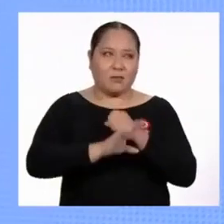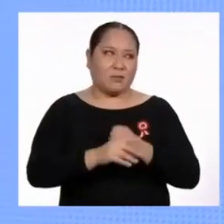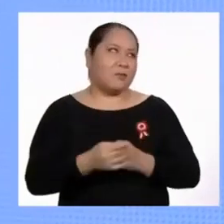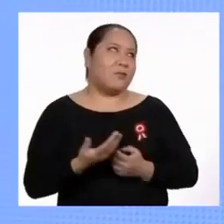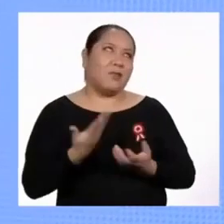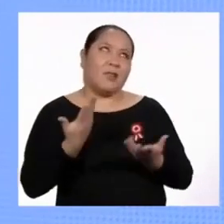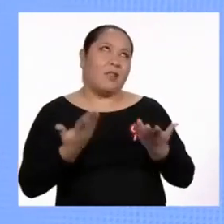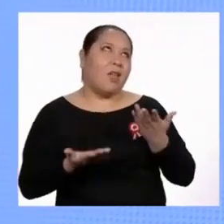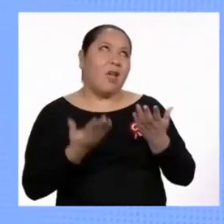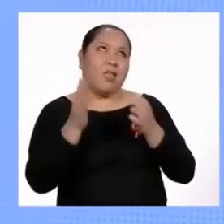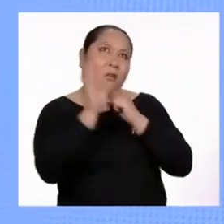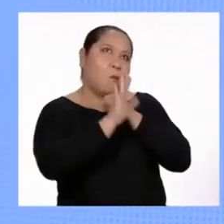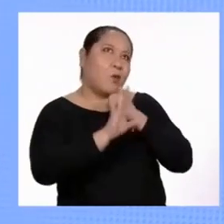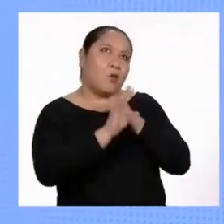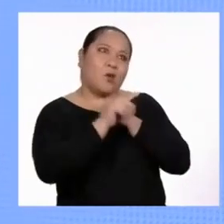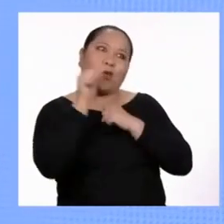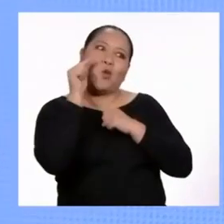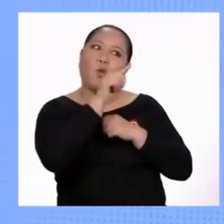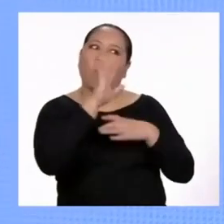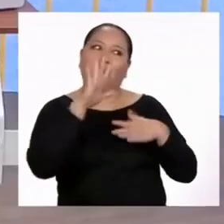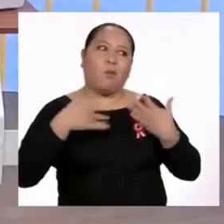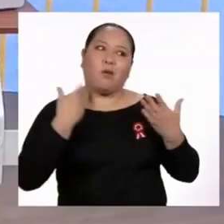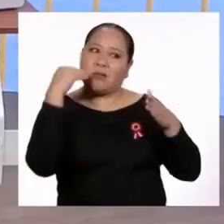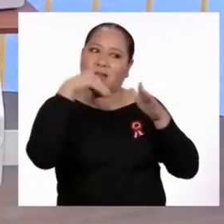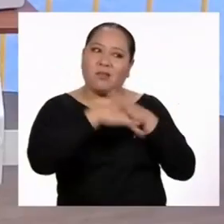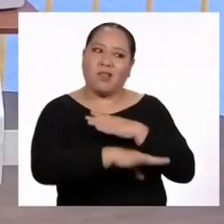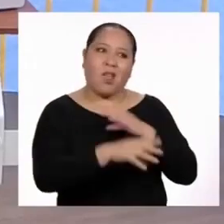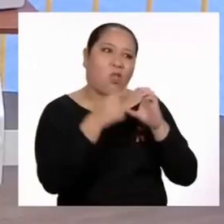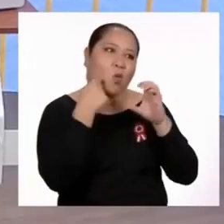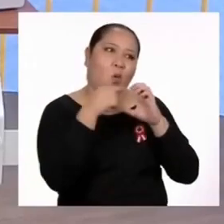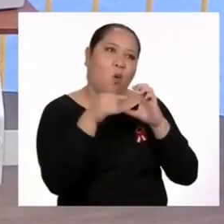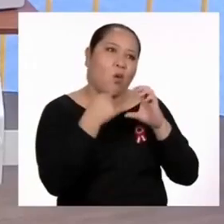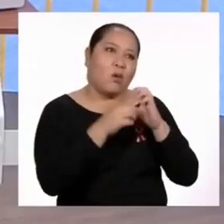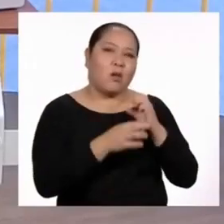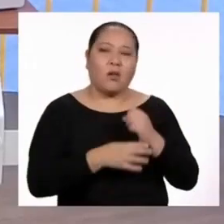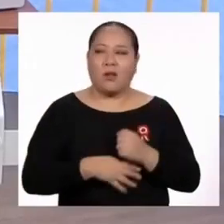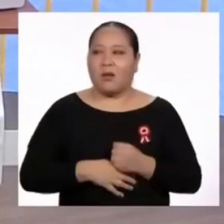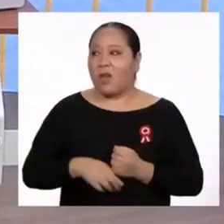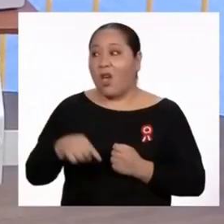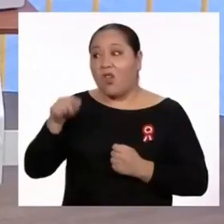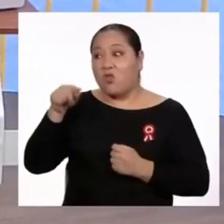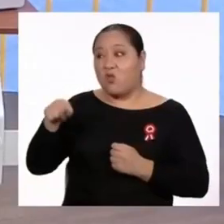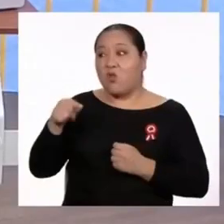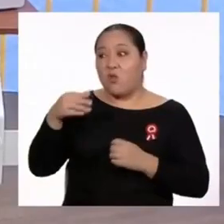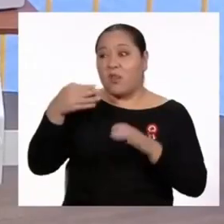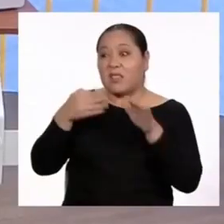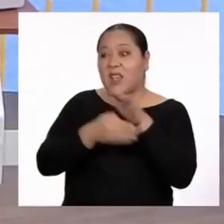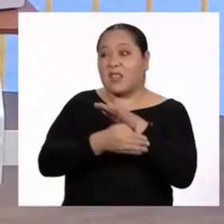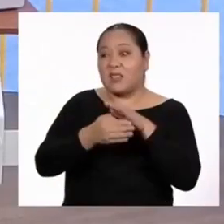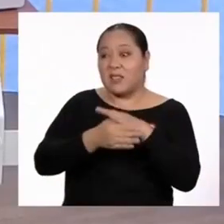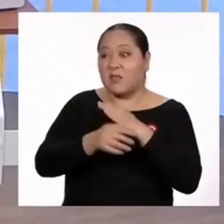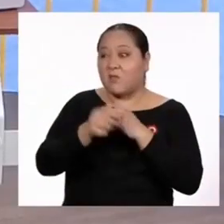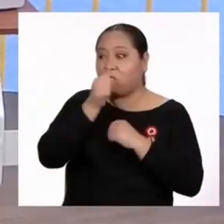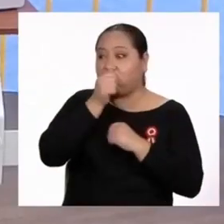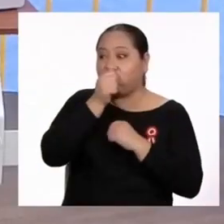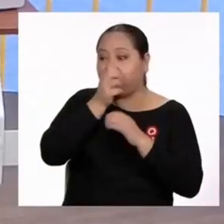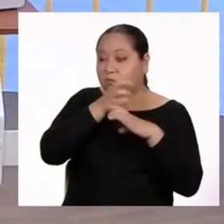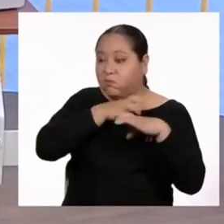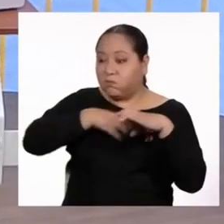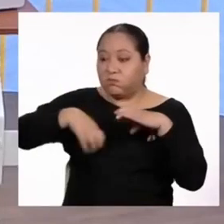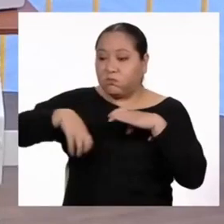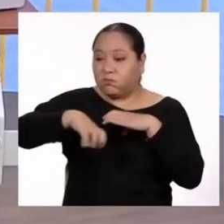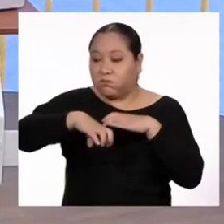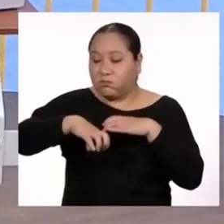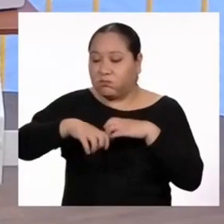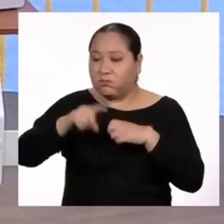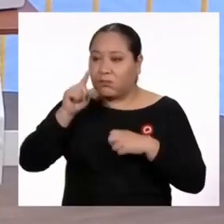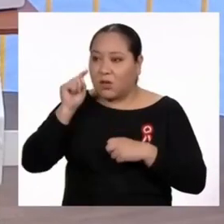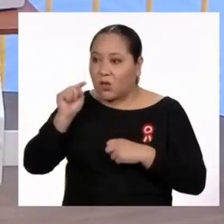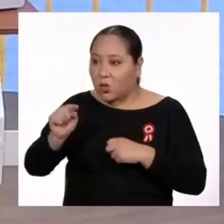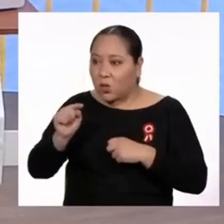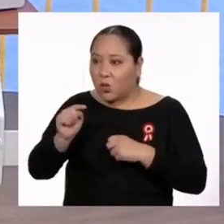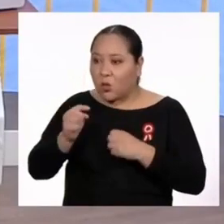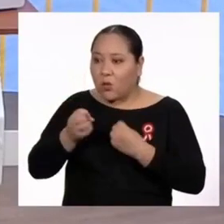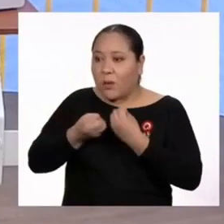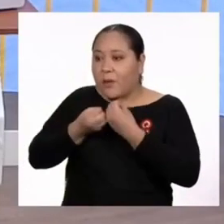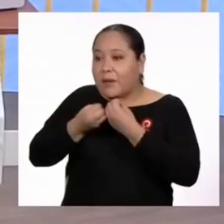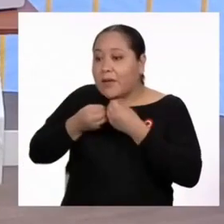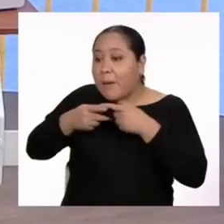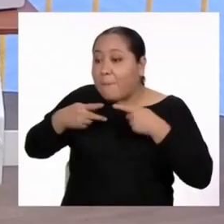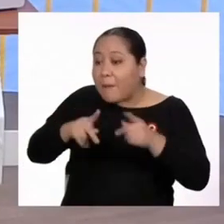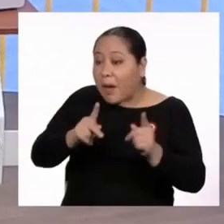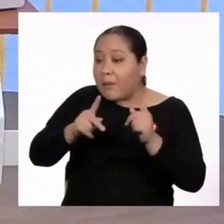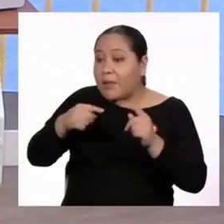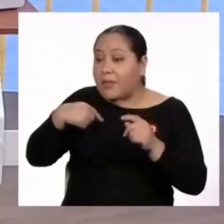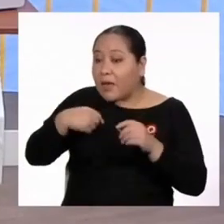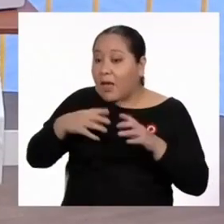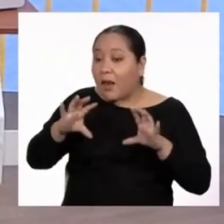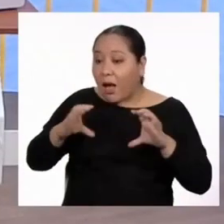propia cuenta! ¡Oh, oh, oh, oh, oh! Pues ahora tú vas a acceder a un escondite y me vas a dejar hacer